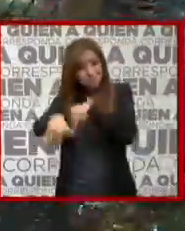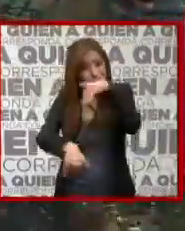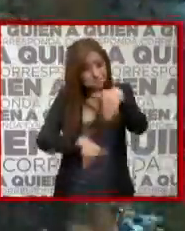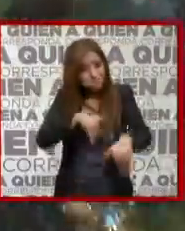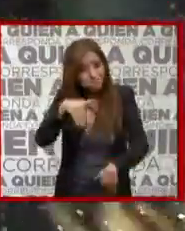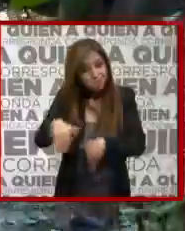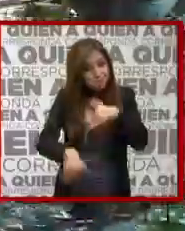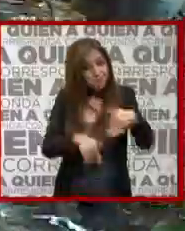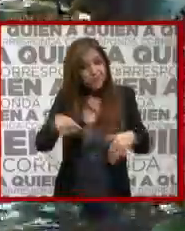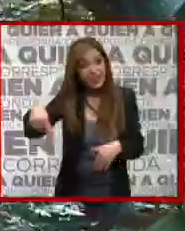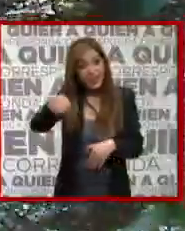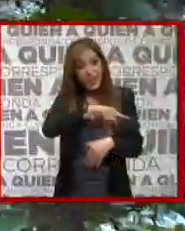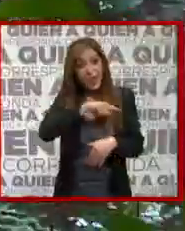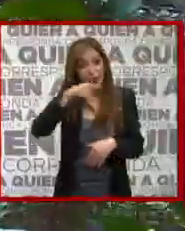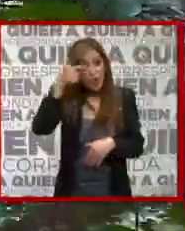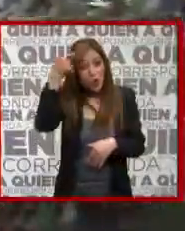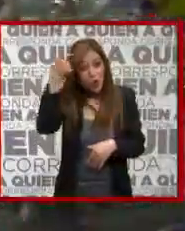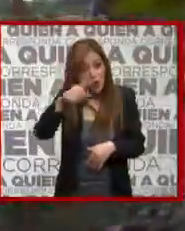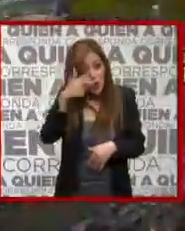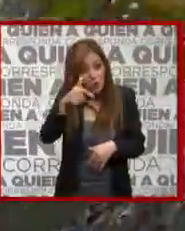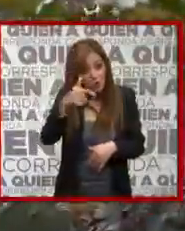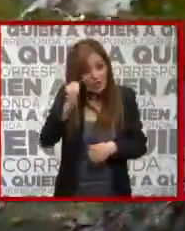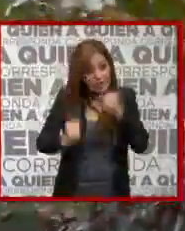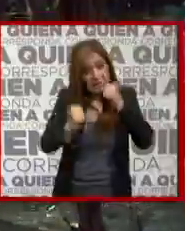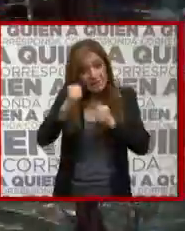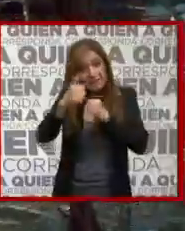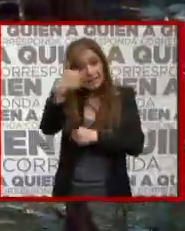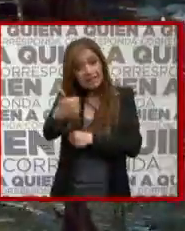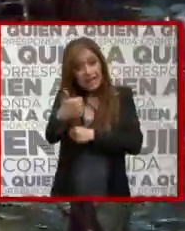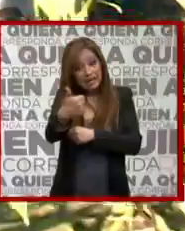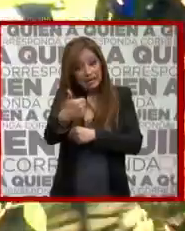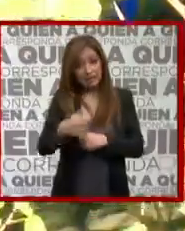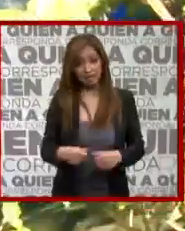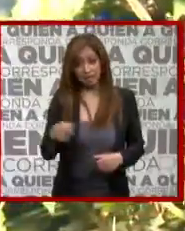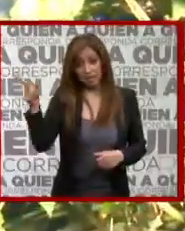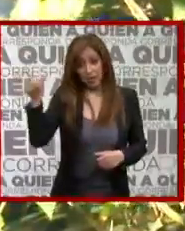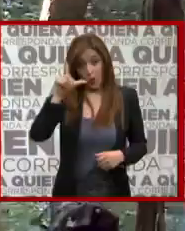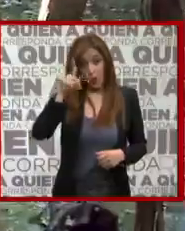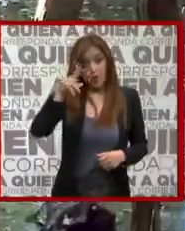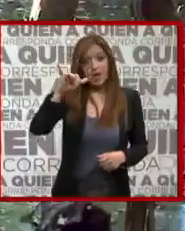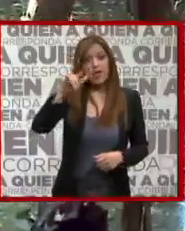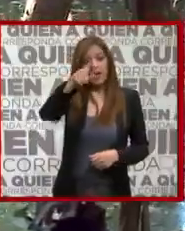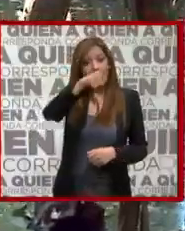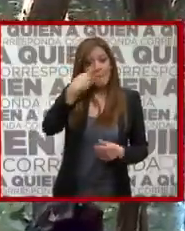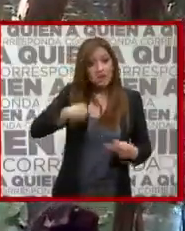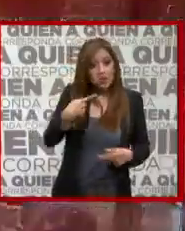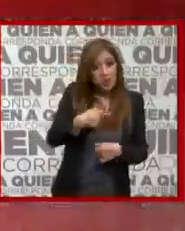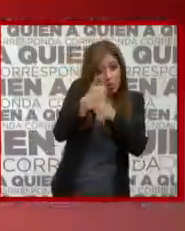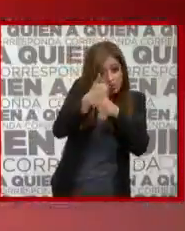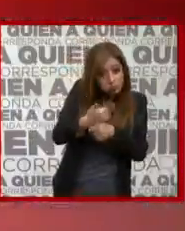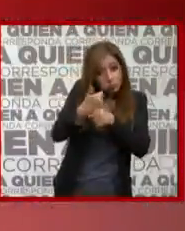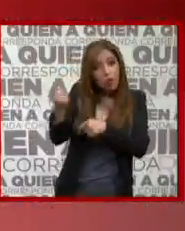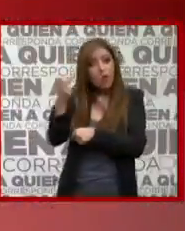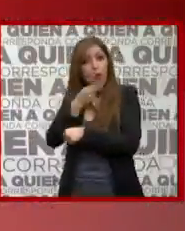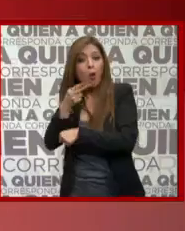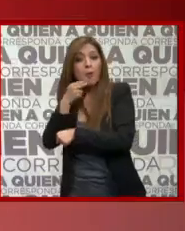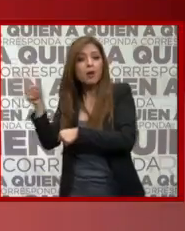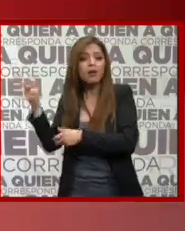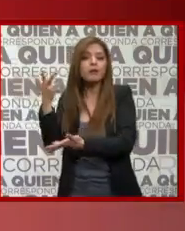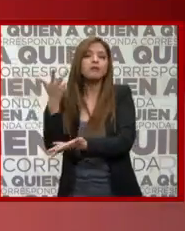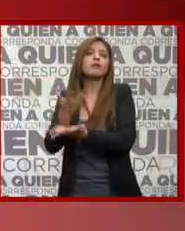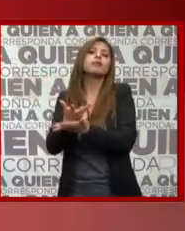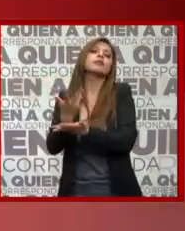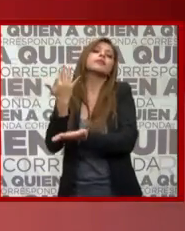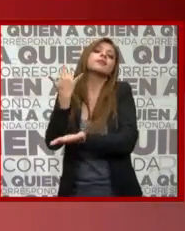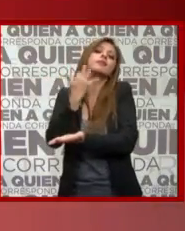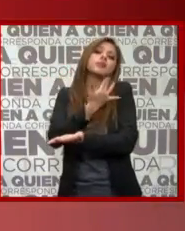de los 12 Luquini, quedaron 6. Y que todos sepan que mientras ellos están así, Luquini está en una suite con aire acondicionado y muy bien comido.